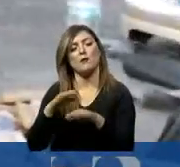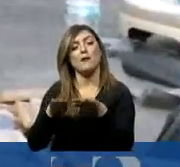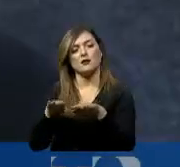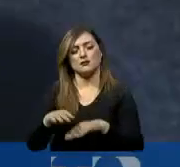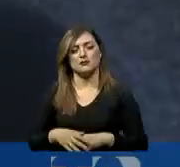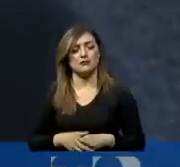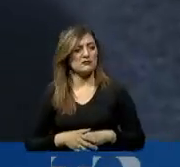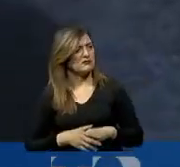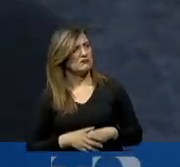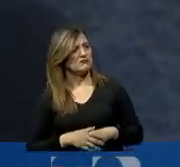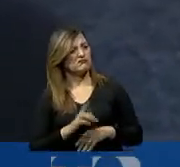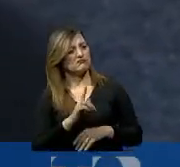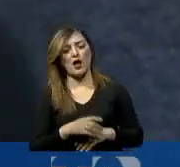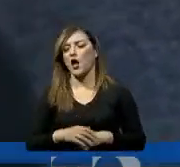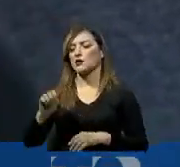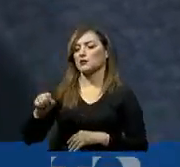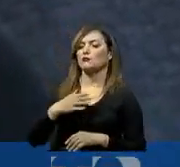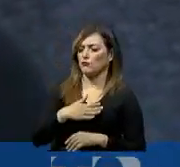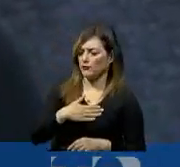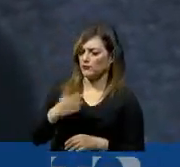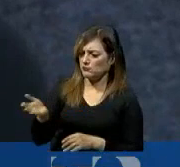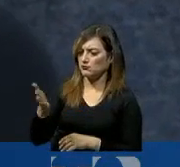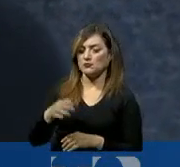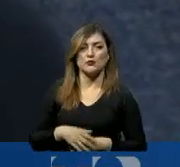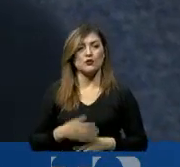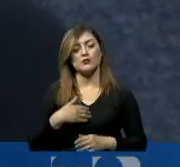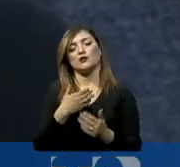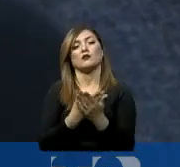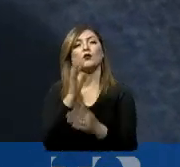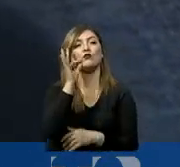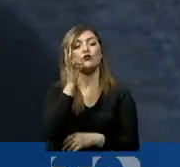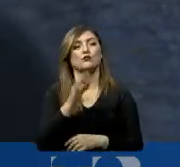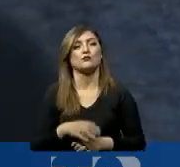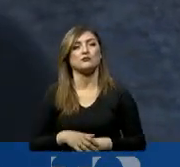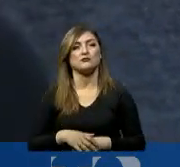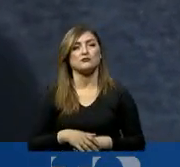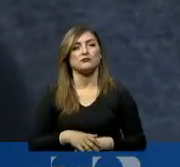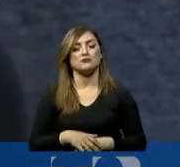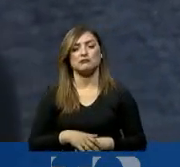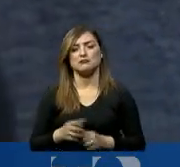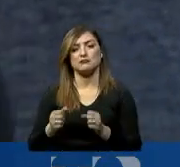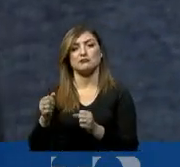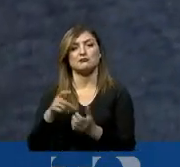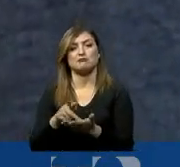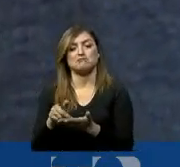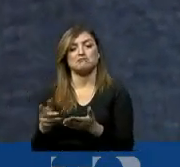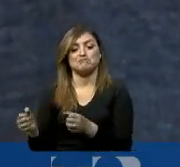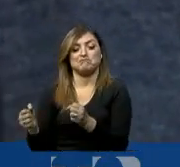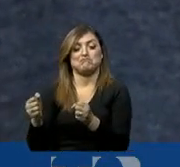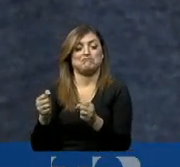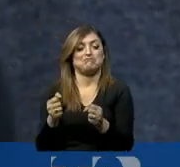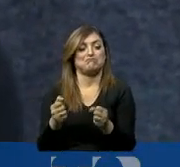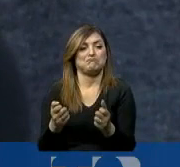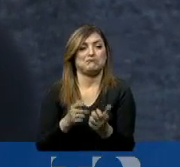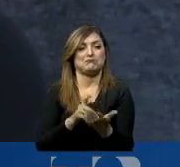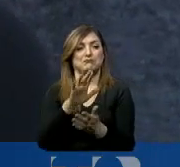Ibarra. Nosotros venimos por comprar frutas y ya pues nos ofrecieron que pasara y eso es lo que hicimos. Nos